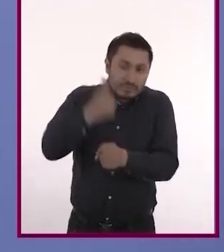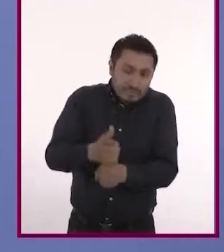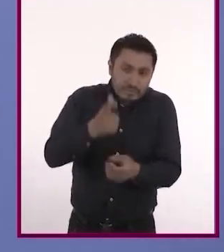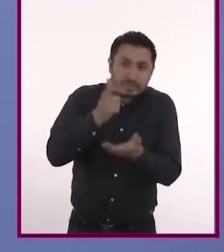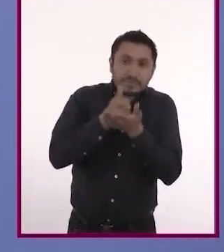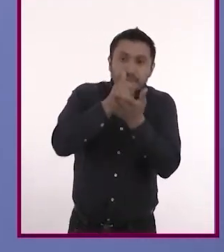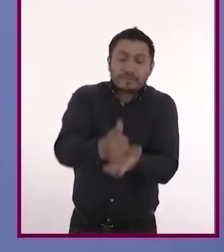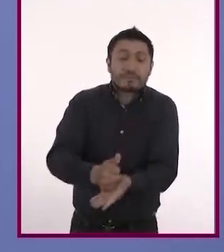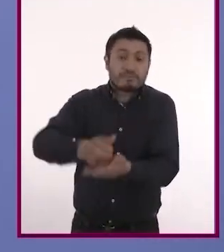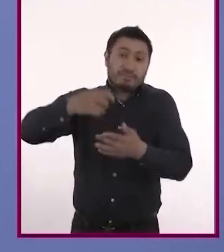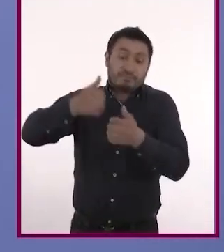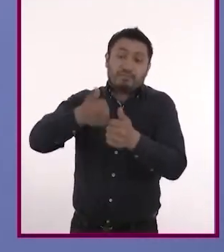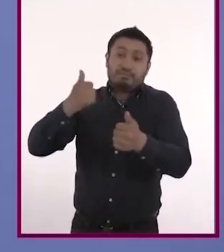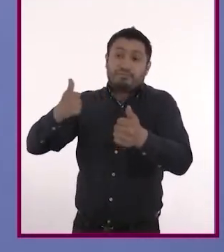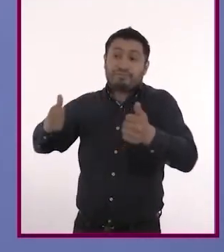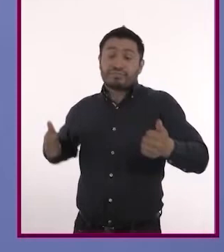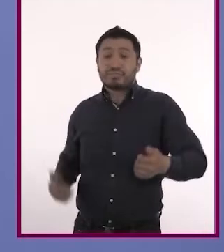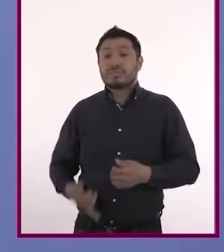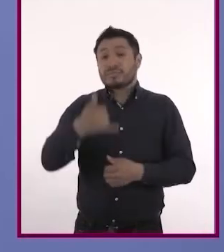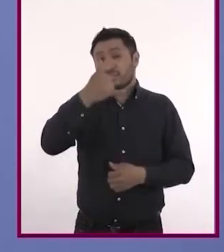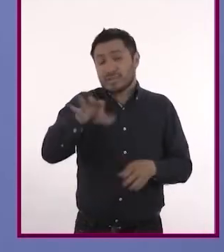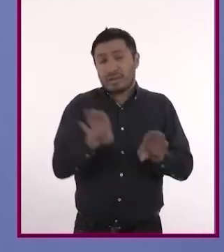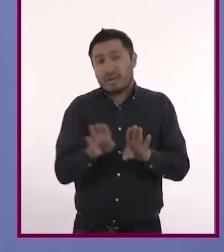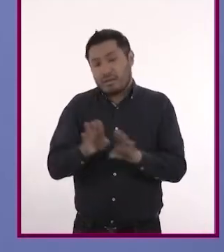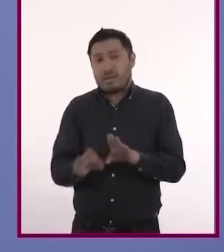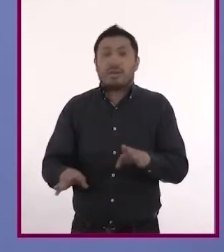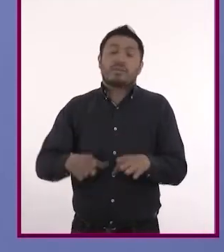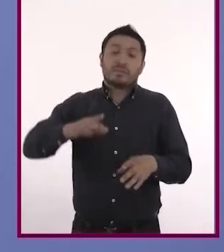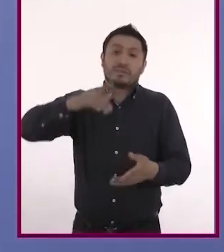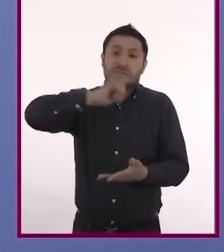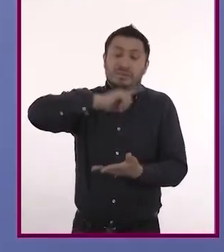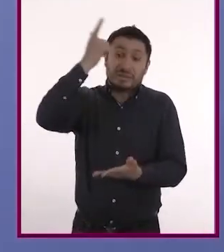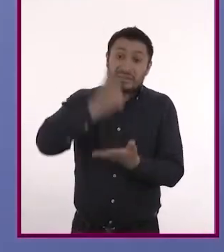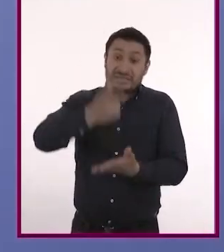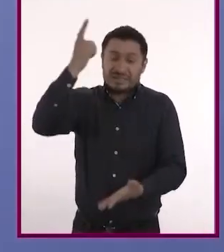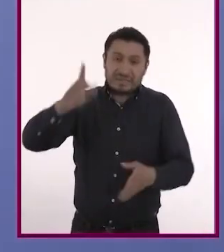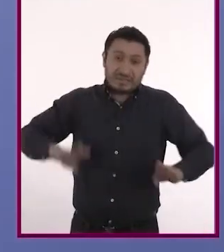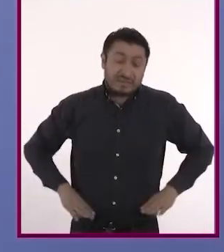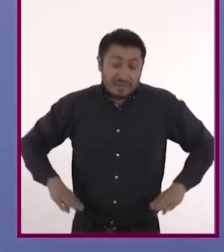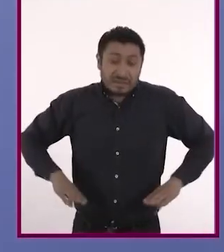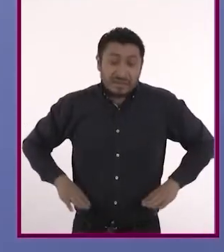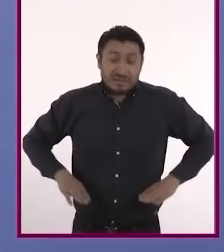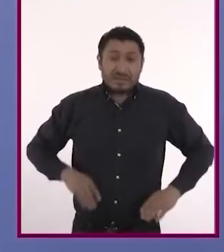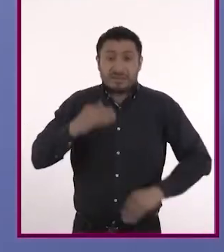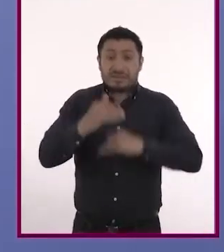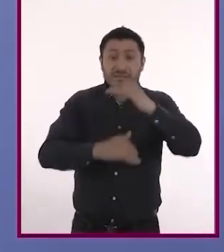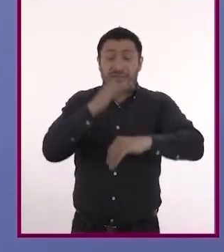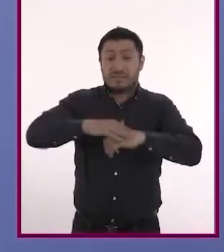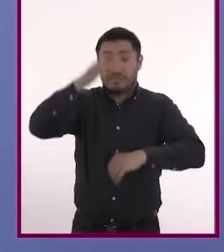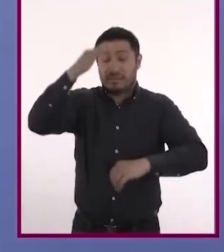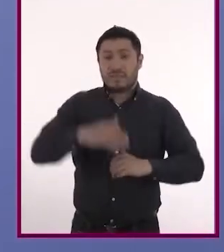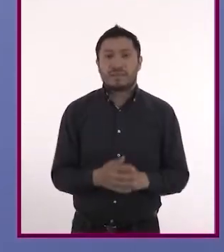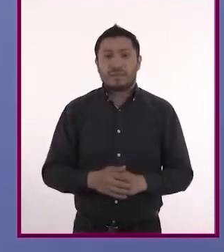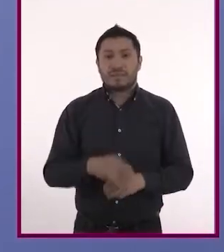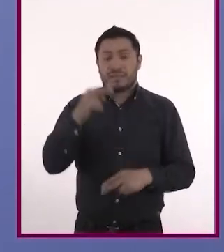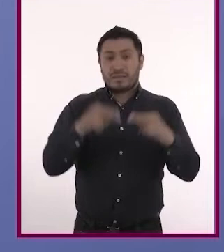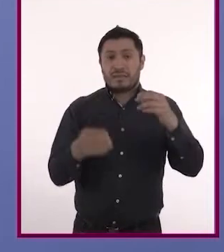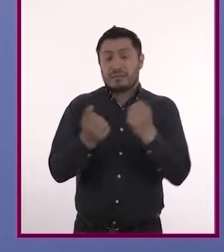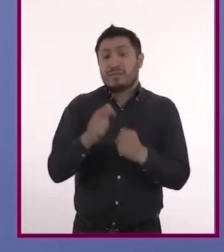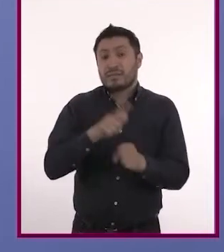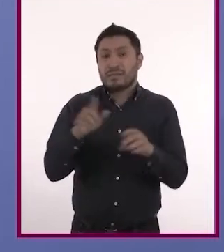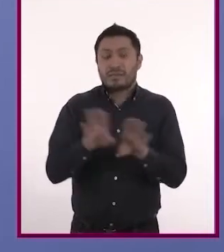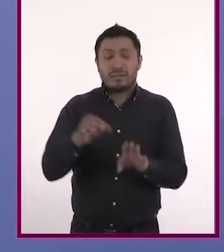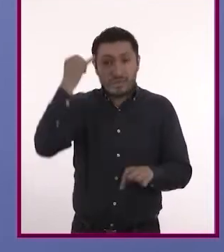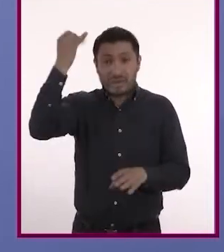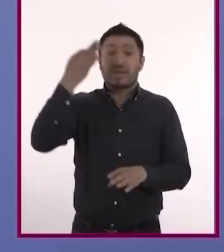el tratamiento, y por lo tanto, el deterioro de sus condiciones. A nivel social, se tienen diversos prejuicios respecto a las personas